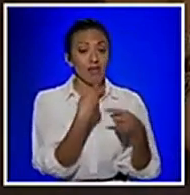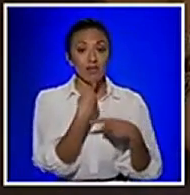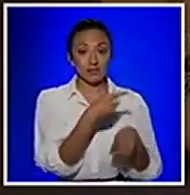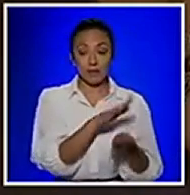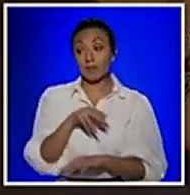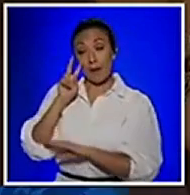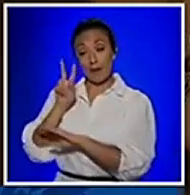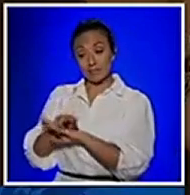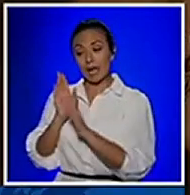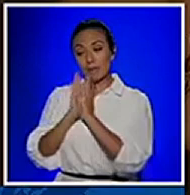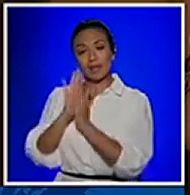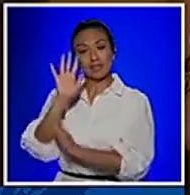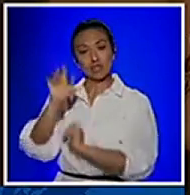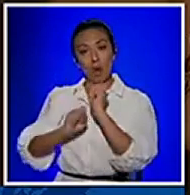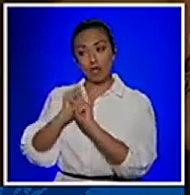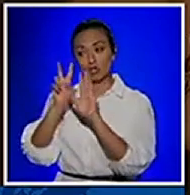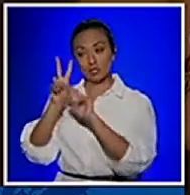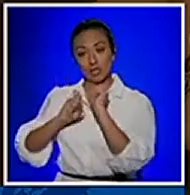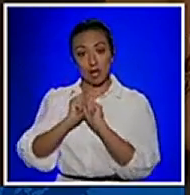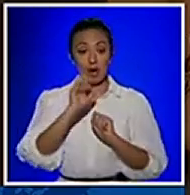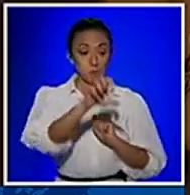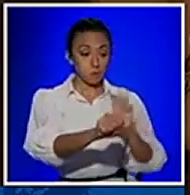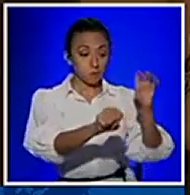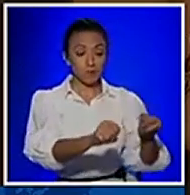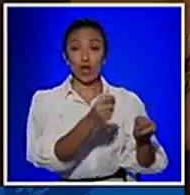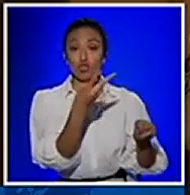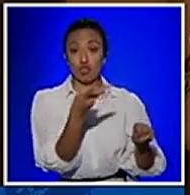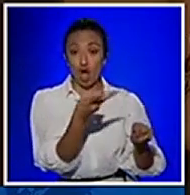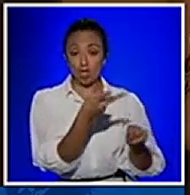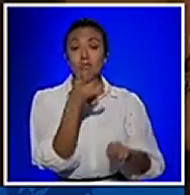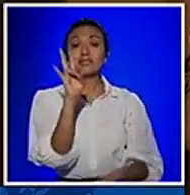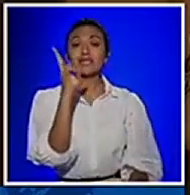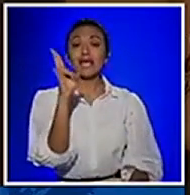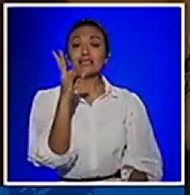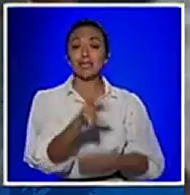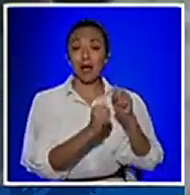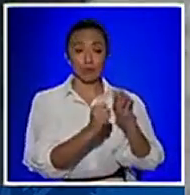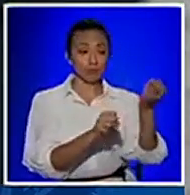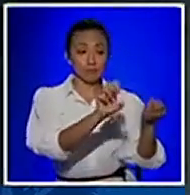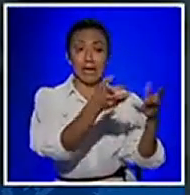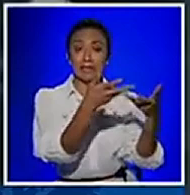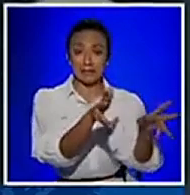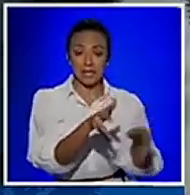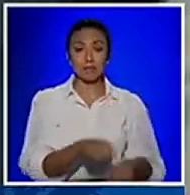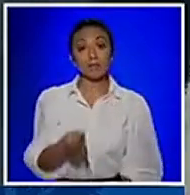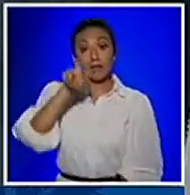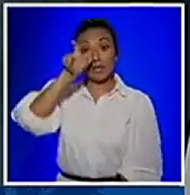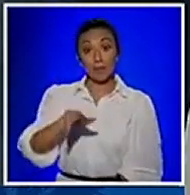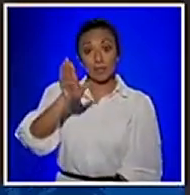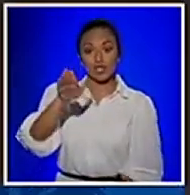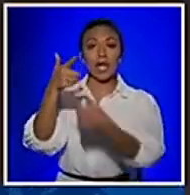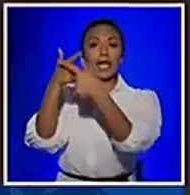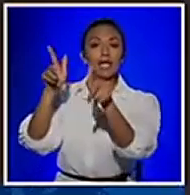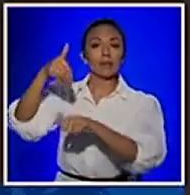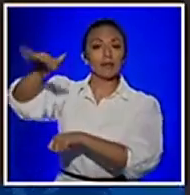y se logró detenerlos a estos chicos porque son de 17 años la persona permanece en libertad y según maria